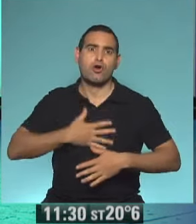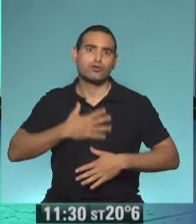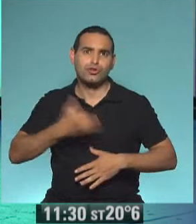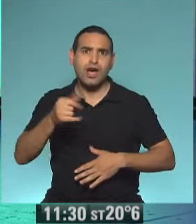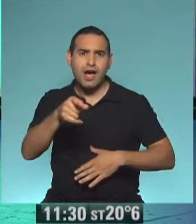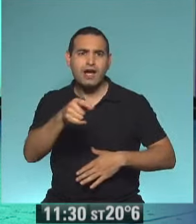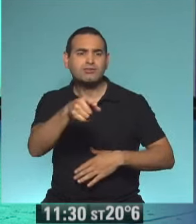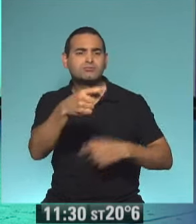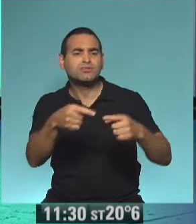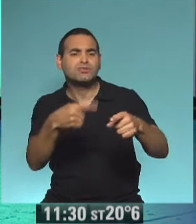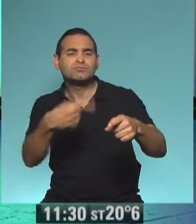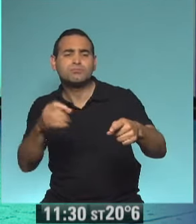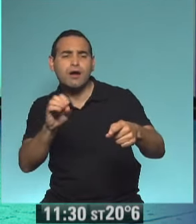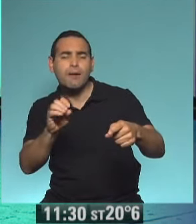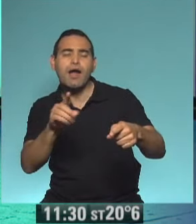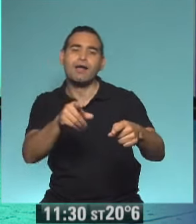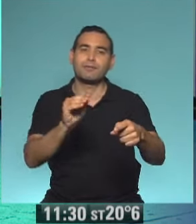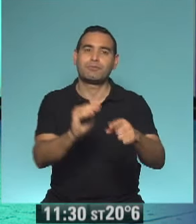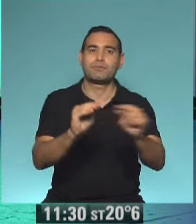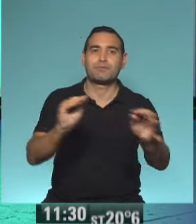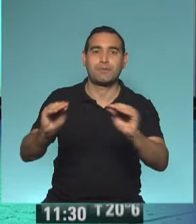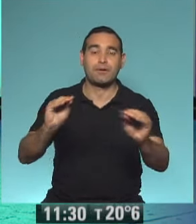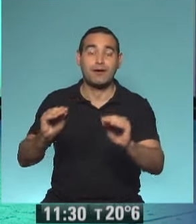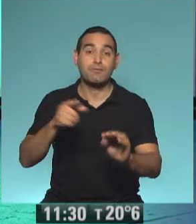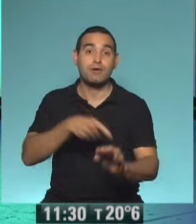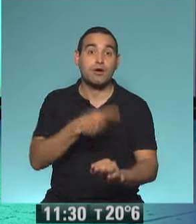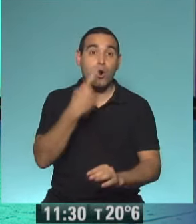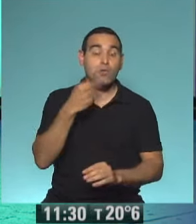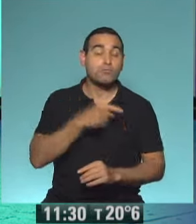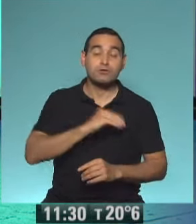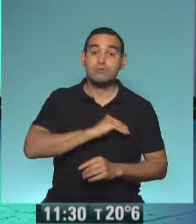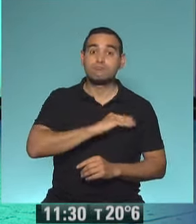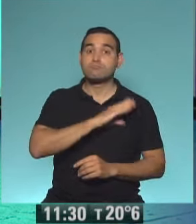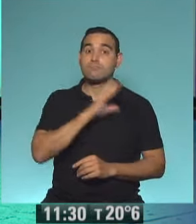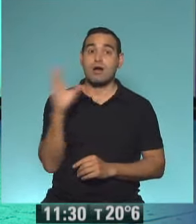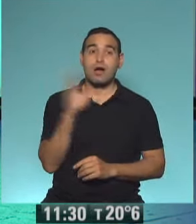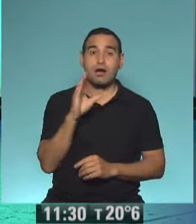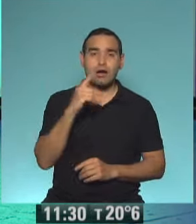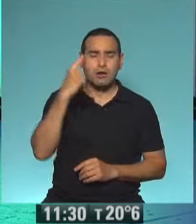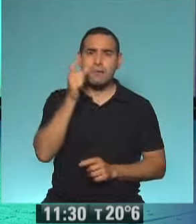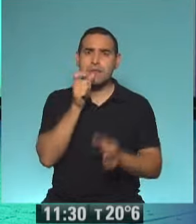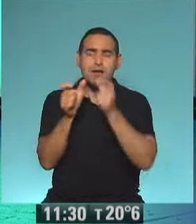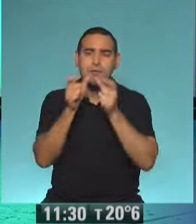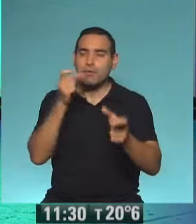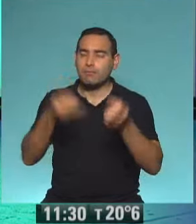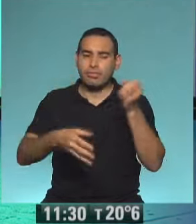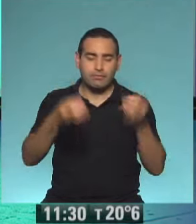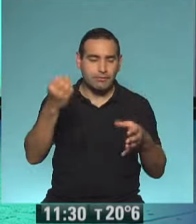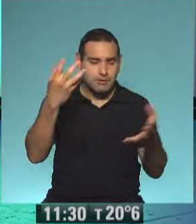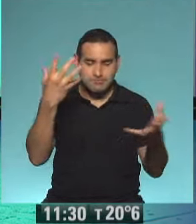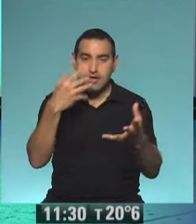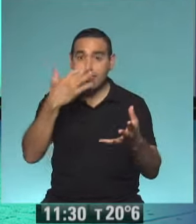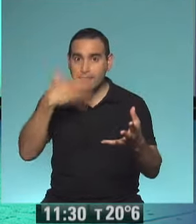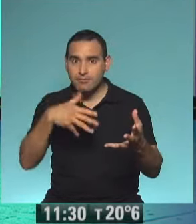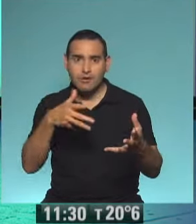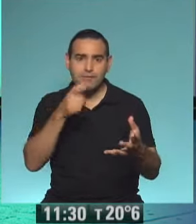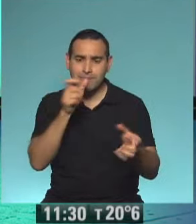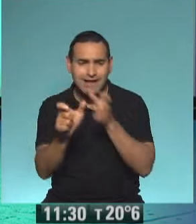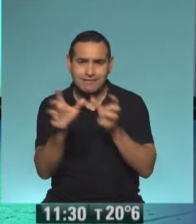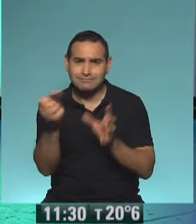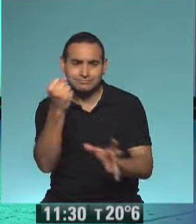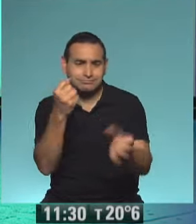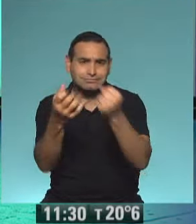pueden llamar a las cosas por su nombre, pero de repente se enamora y primero pierde las palabras, después va a recuperar las que dejó por